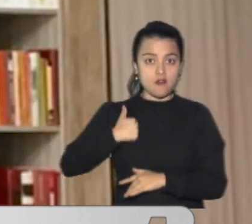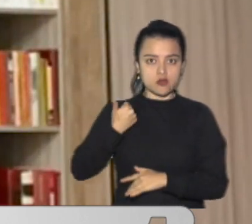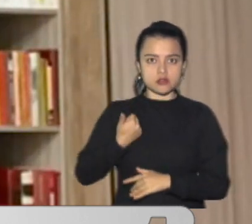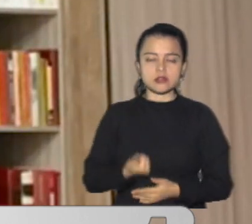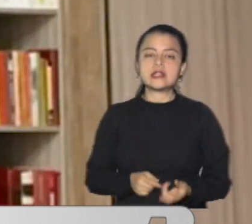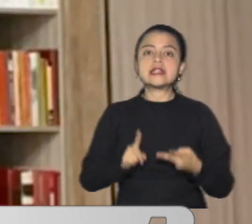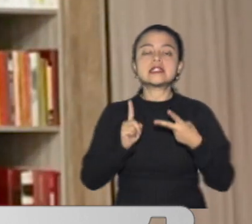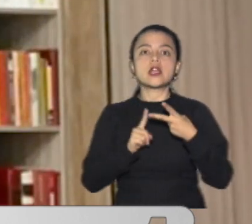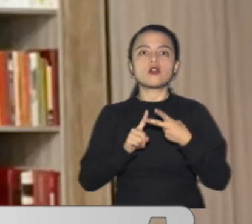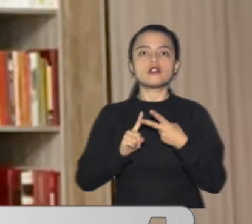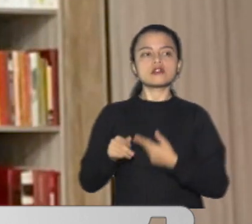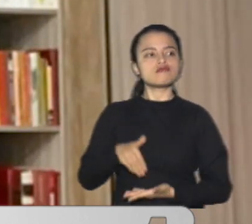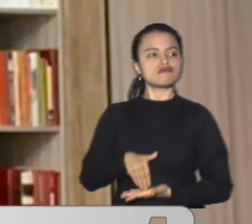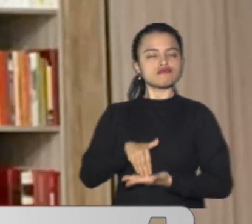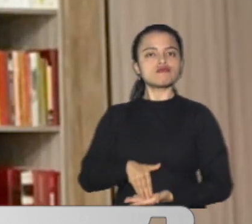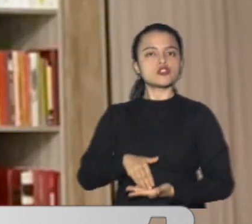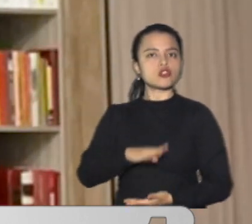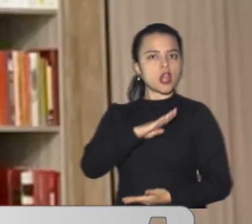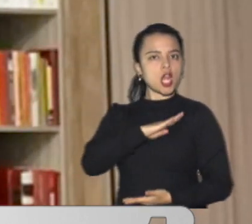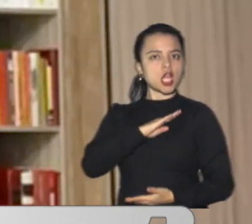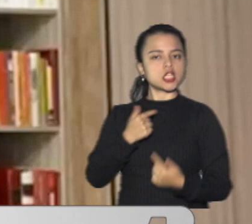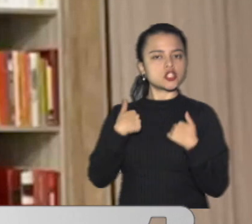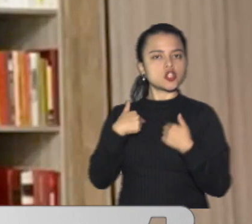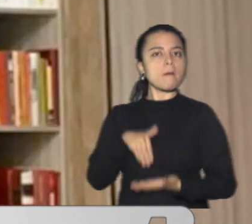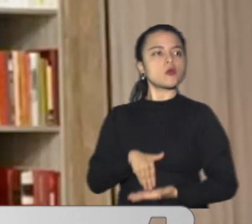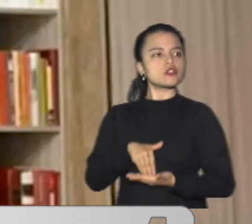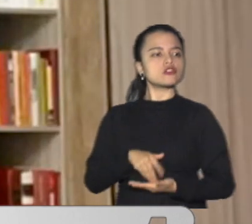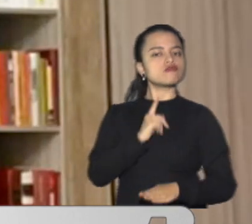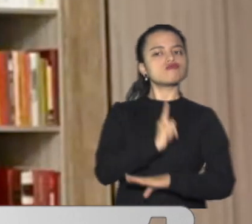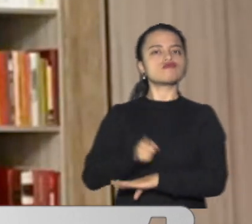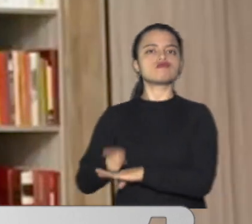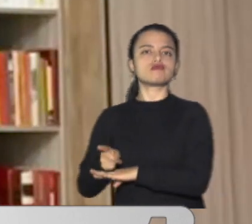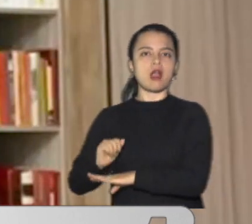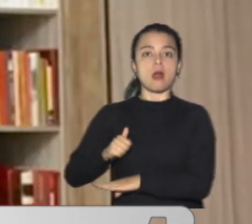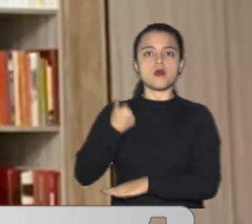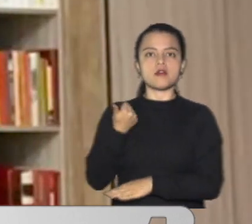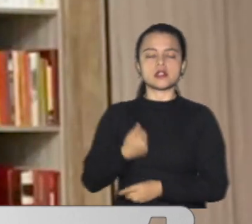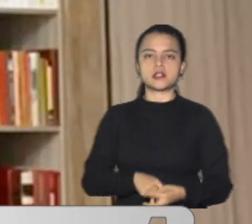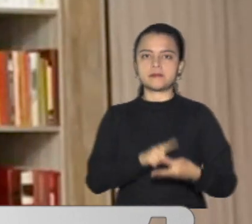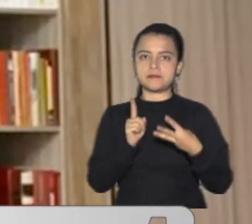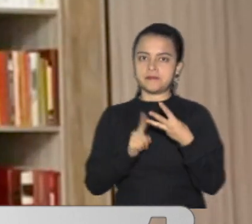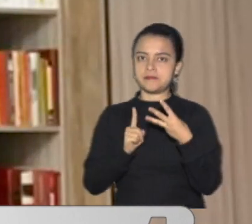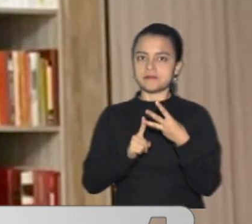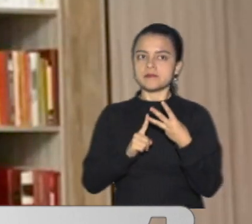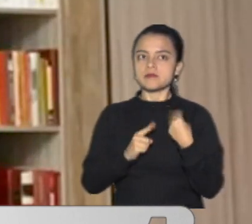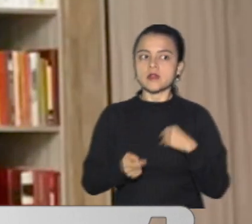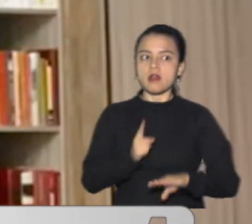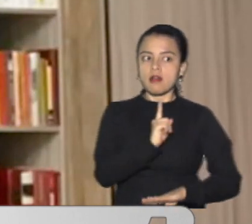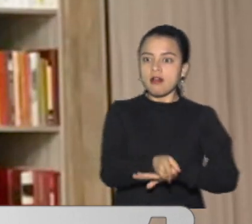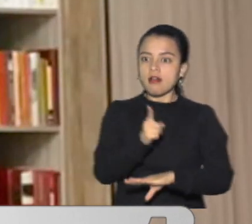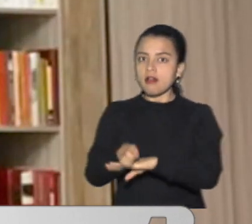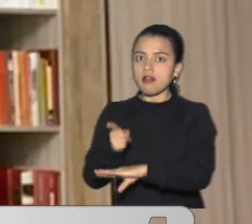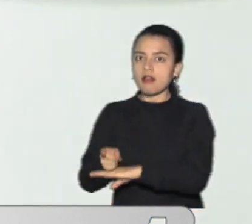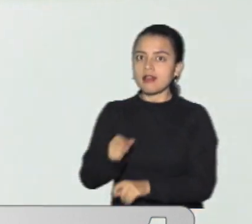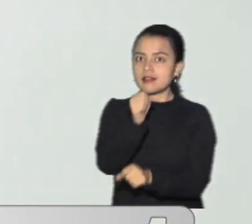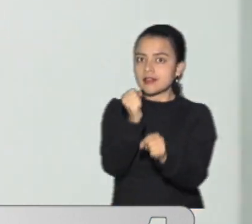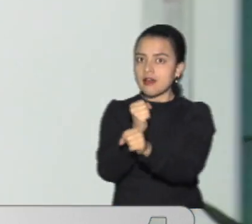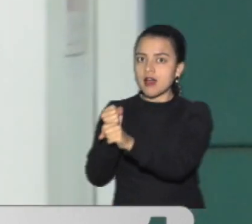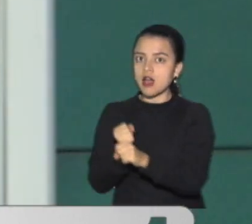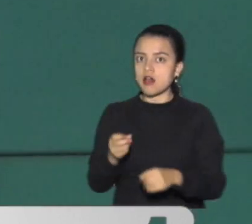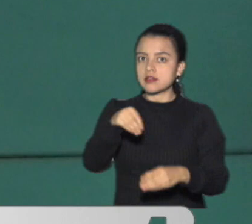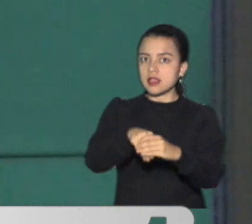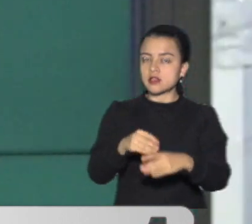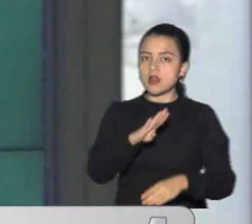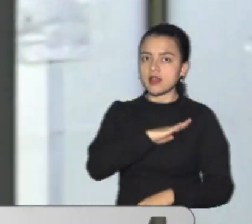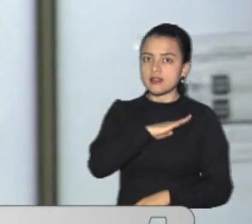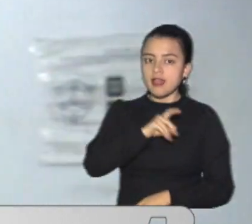autoridad. Elementos como conversaciones y audios de funcionarios y servidores de la Alcaldía. En